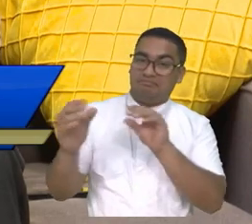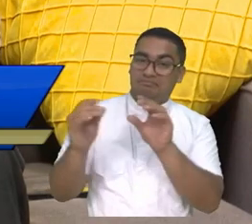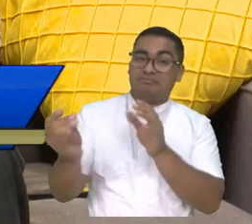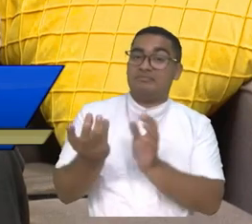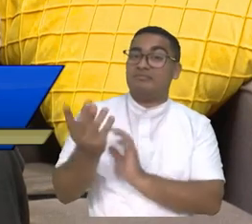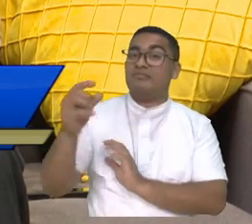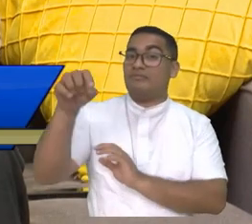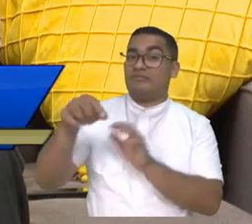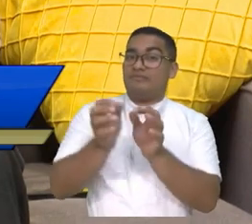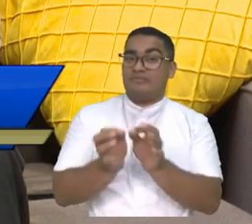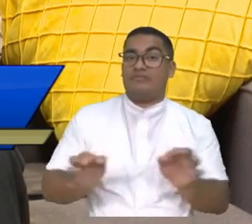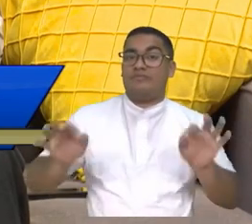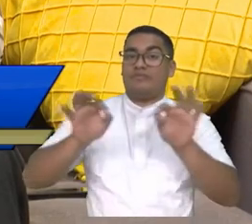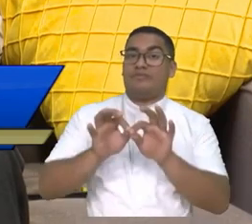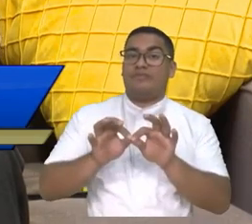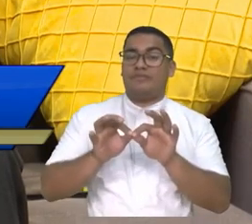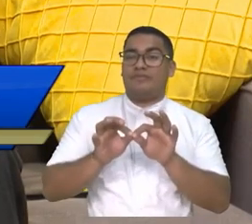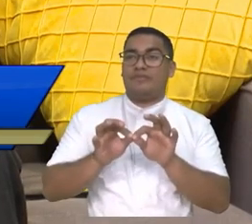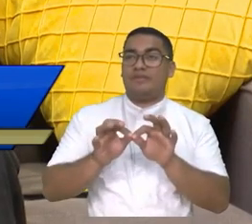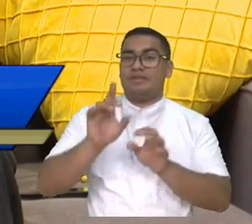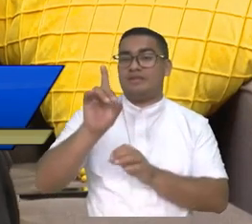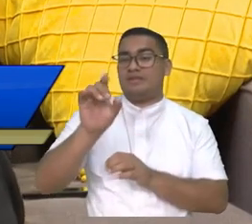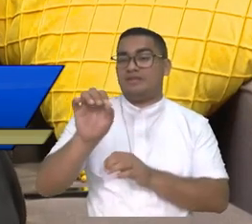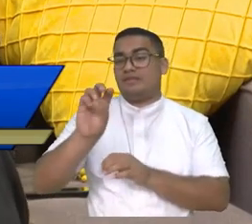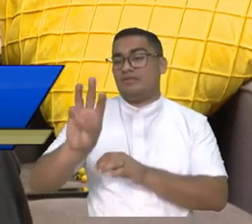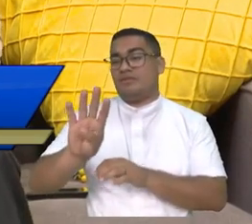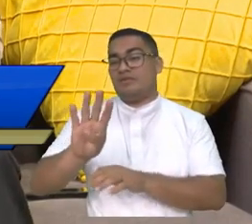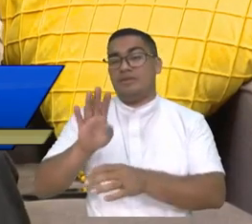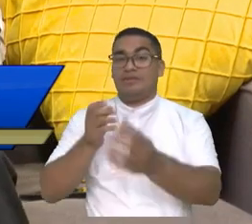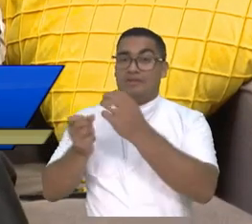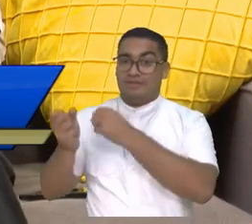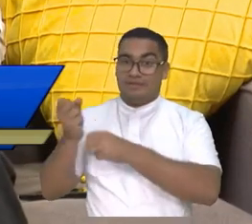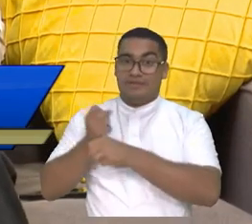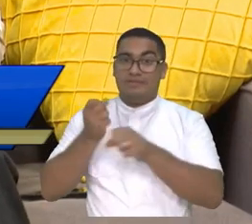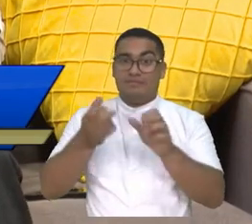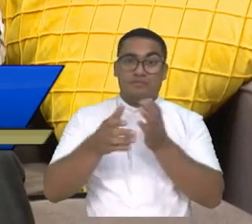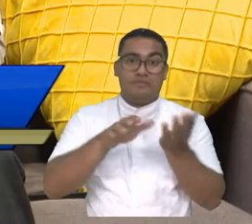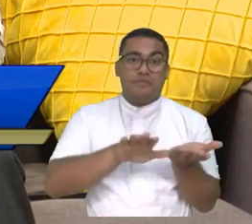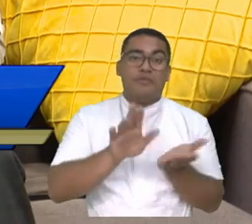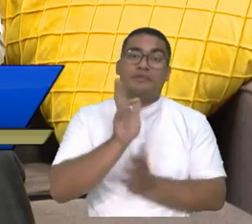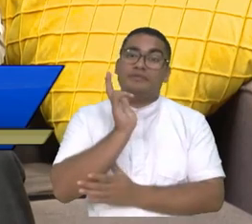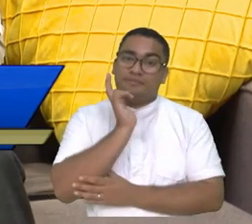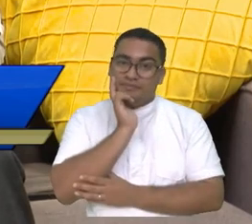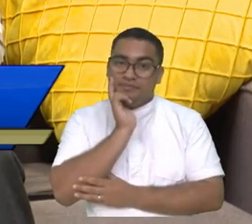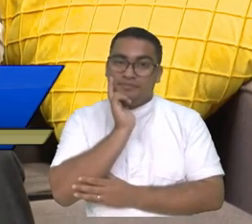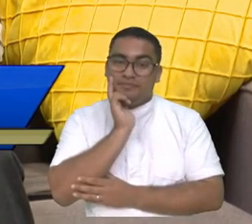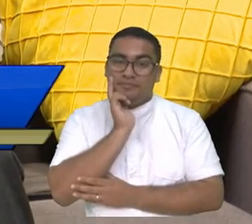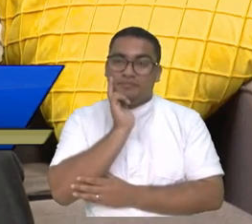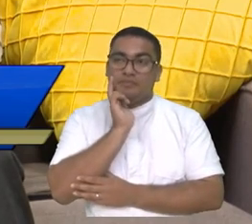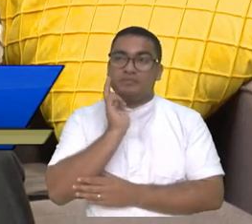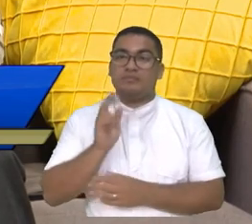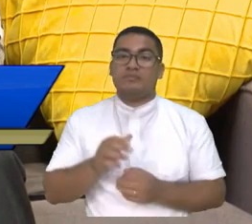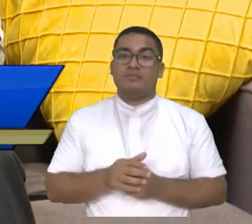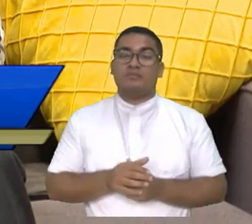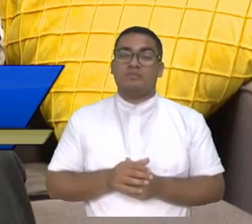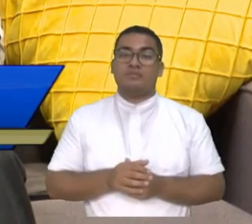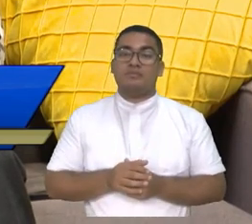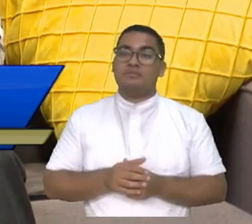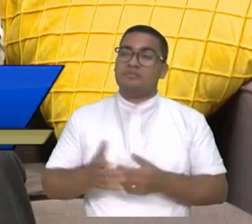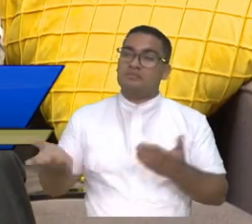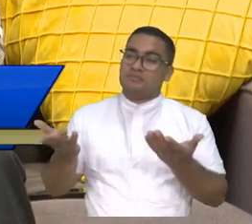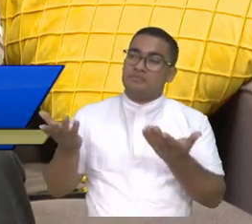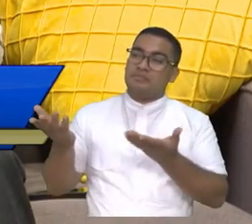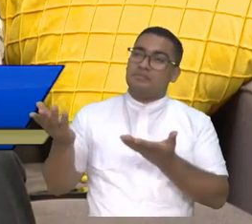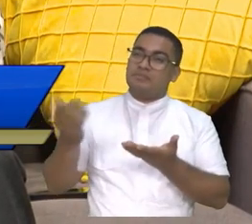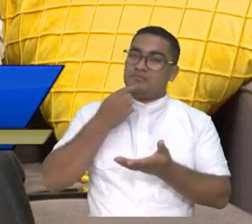fecha muy importante, 104 aniversario del tránsito a la inmortalidad del Príncipe de las Letras Castellanas, Rubén Darío. Y con nosotros,